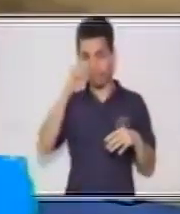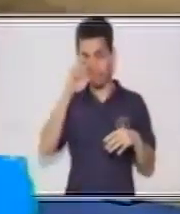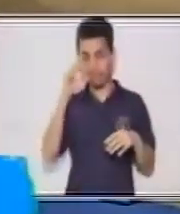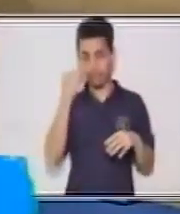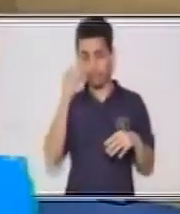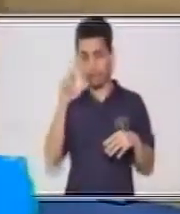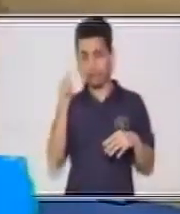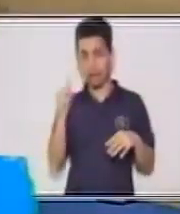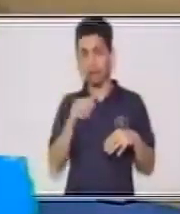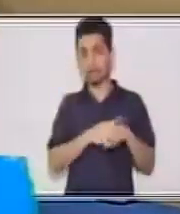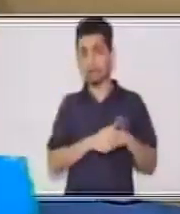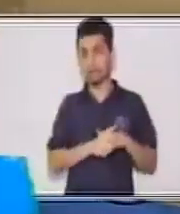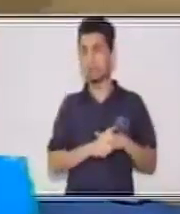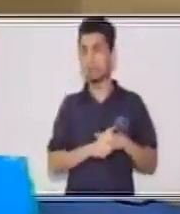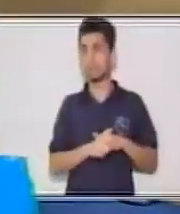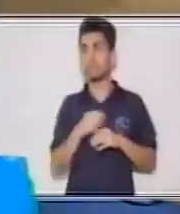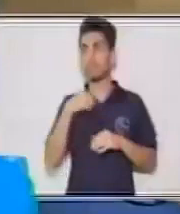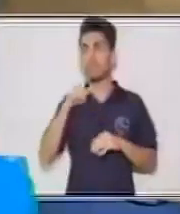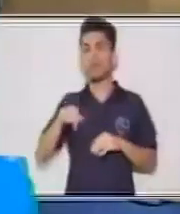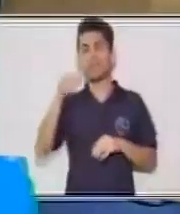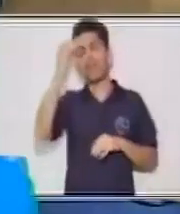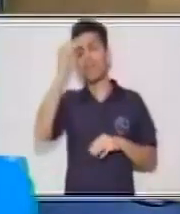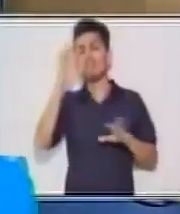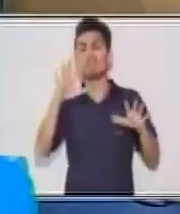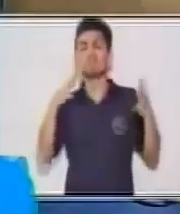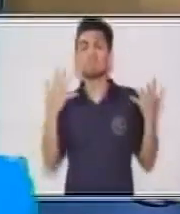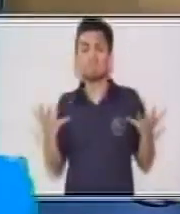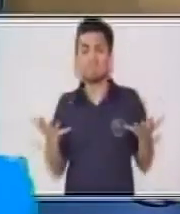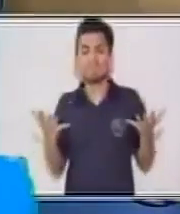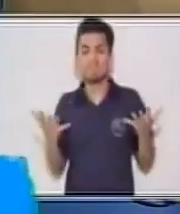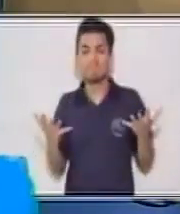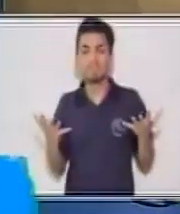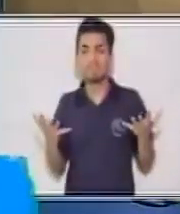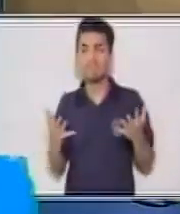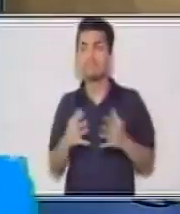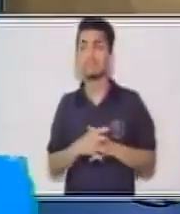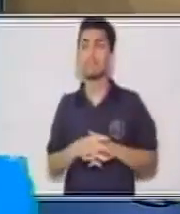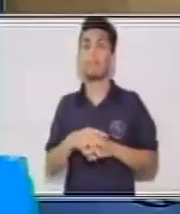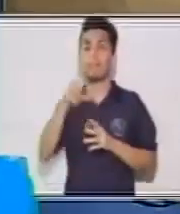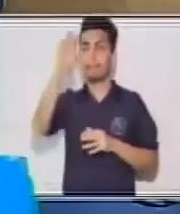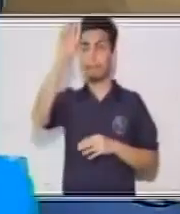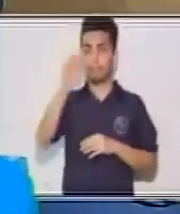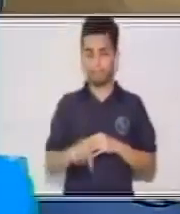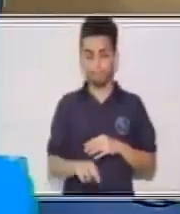plano. Entonces, ¿qué aprendimos hoy? Entonces, que el plano